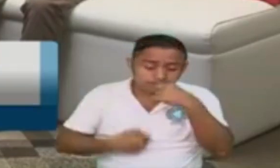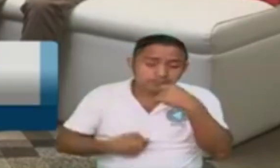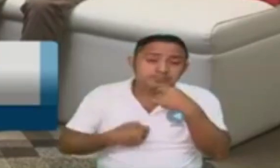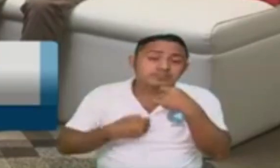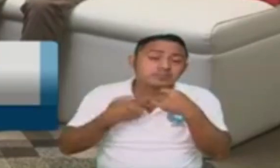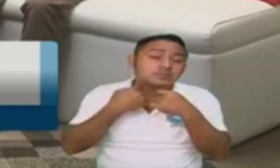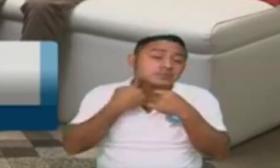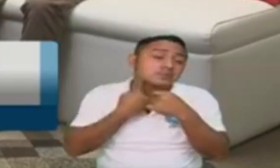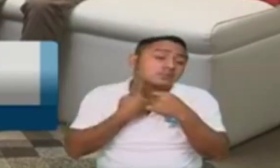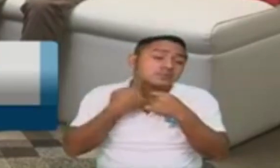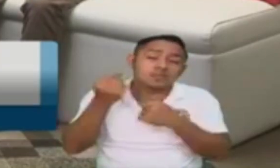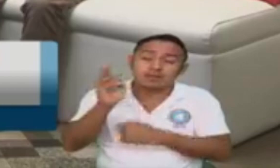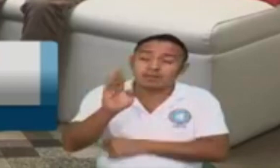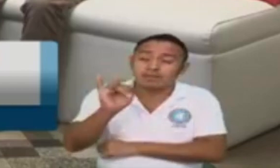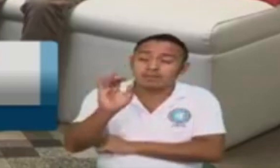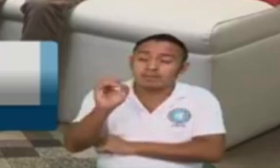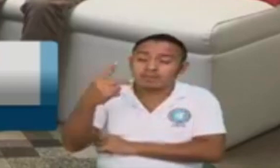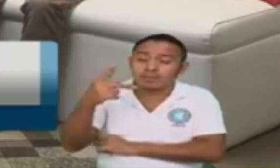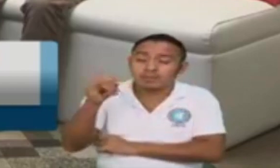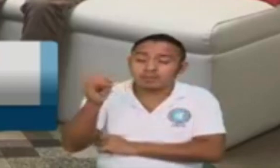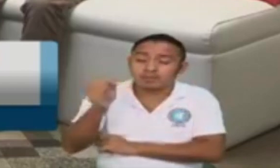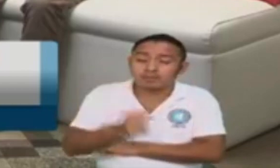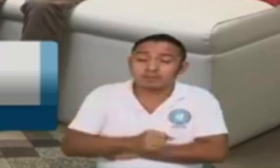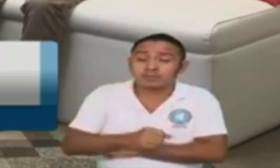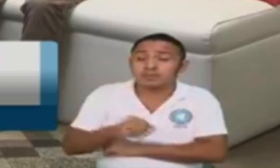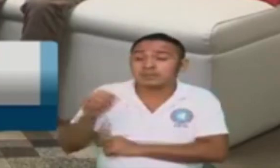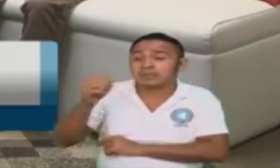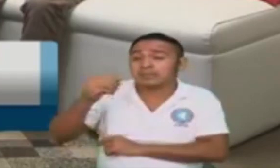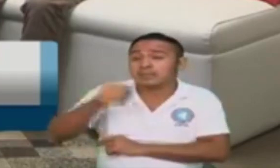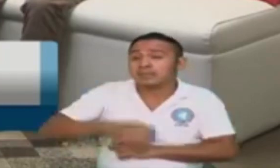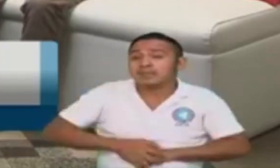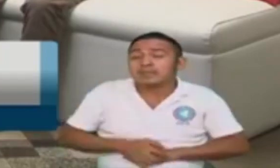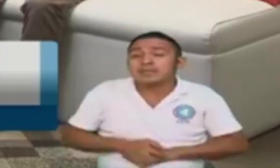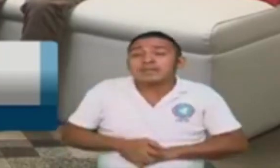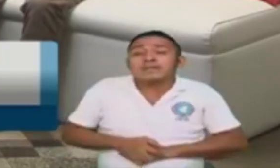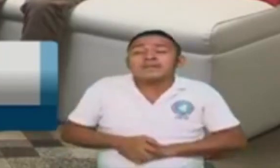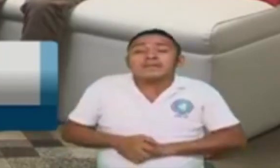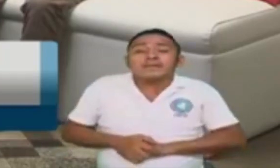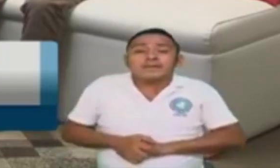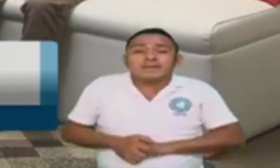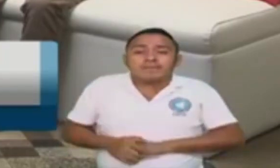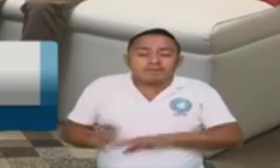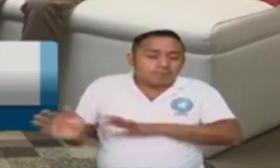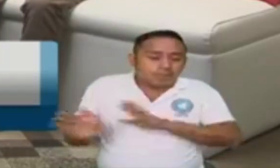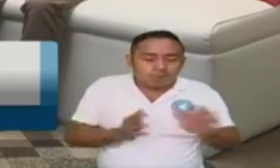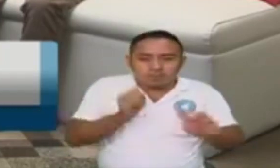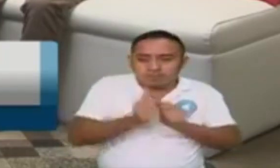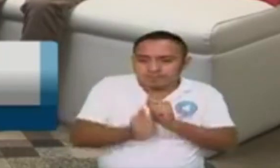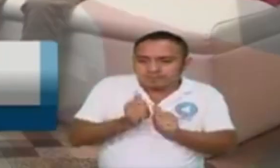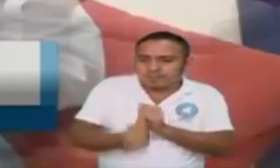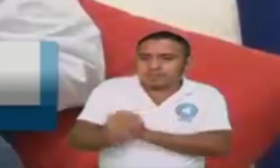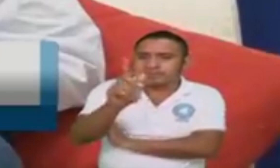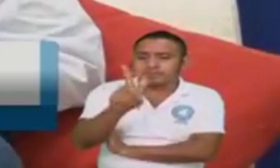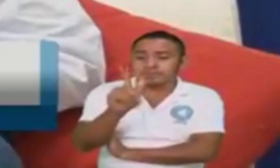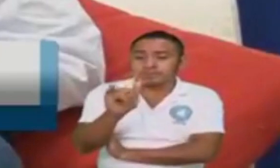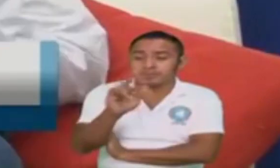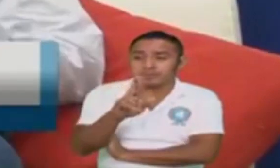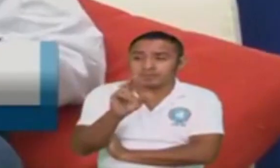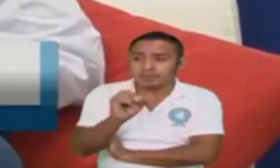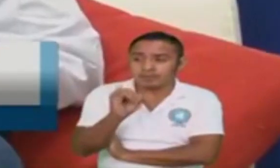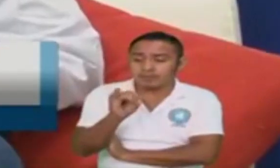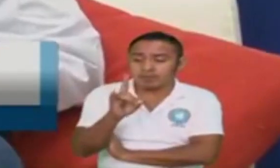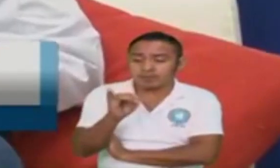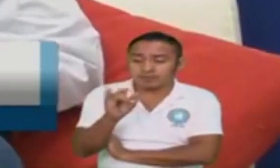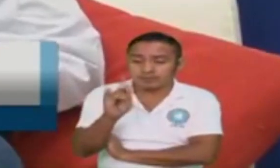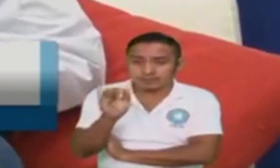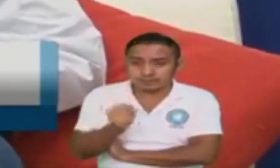para ver si hace la tiroidectomía o la lobectomía. Ok, tengo otra afectación de la tiroide, la tiroiditis. Es una